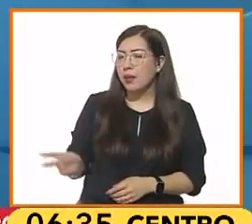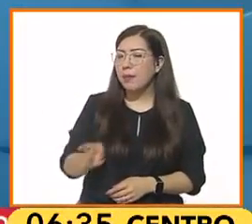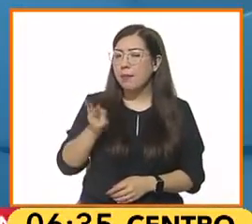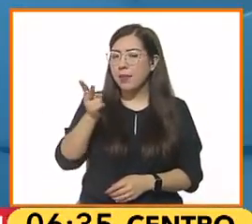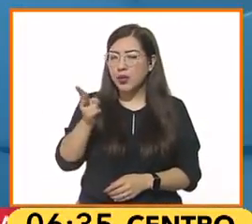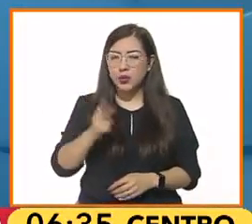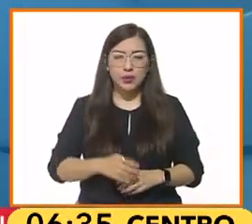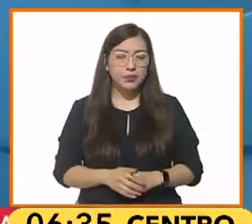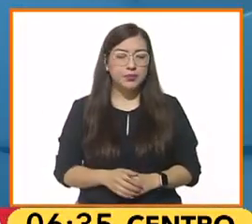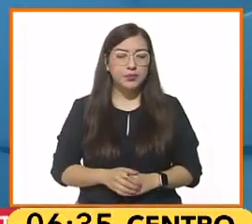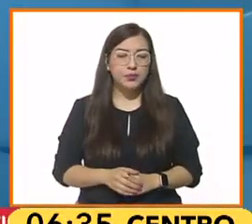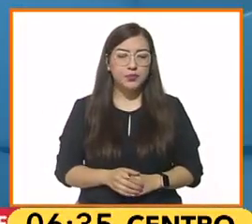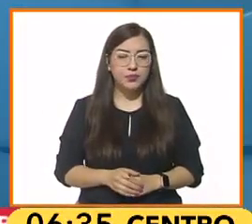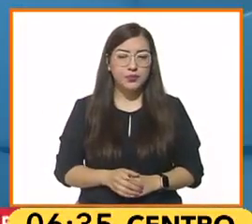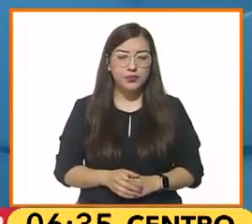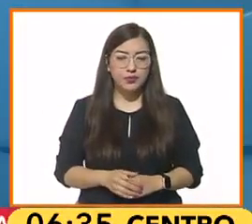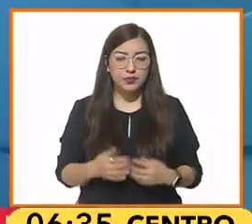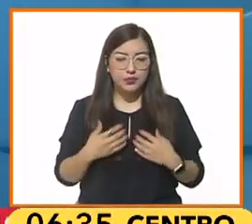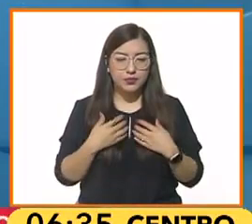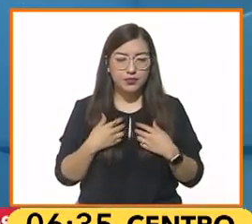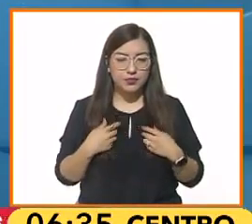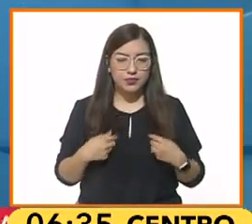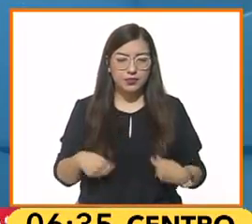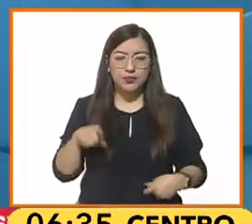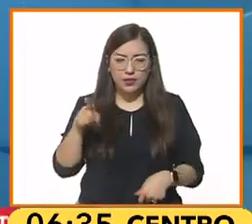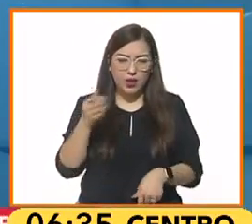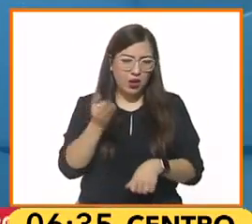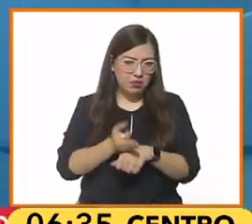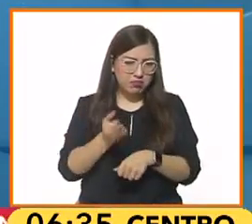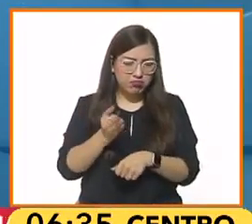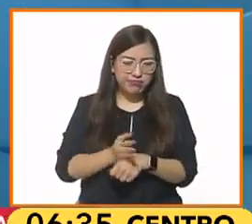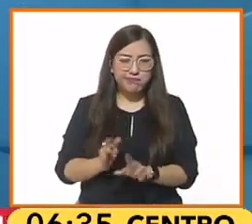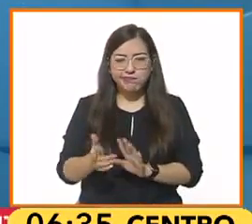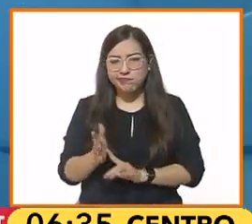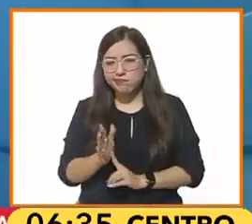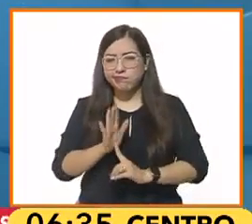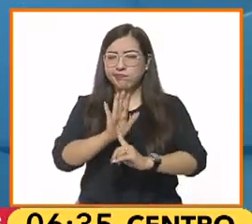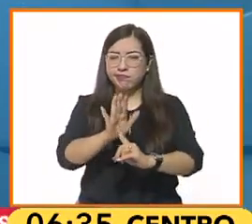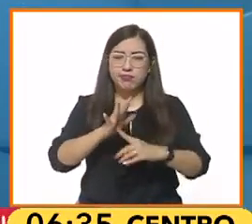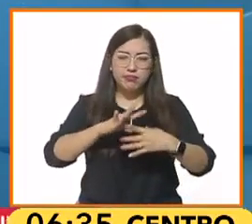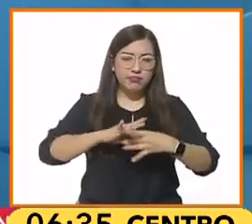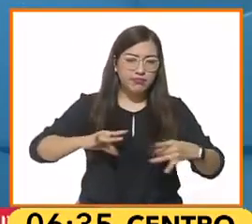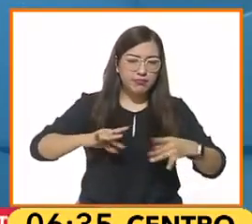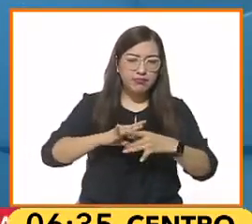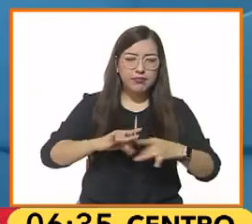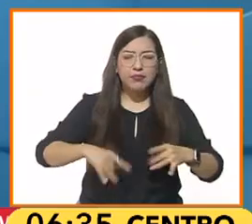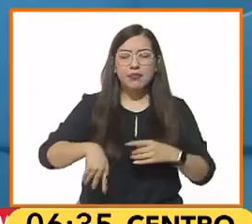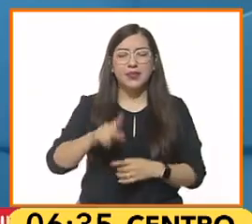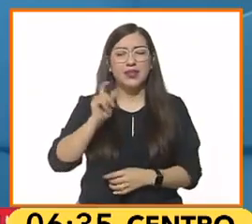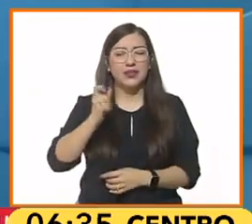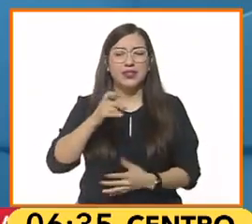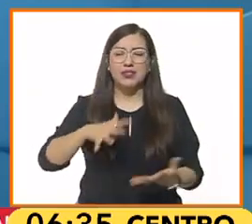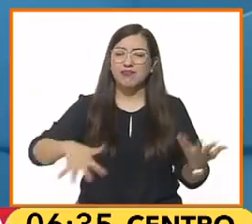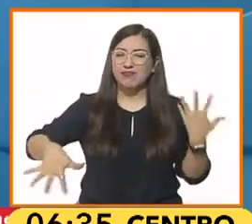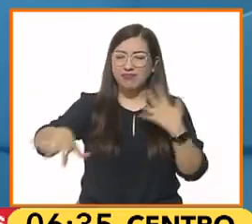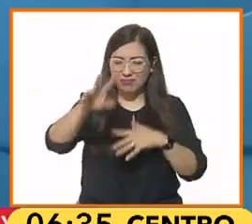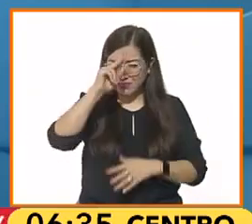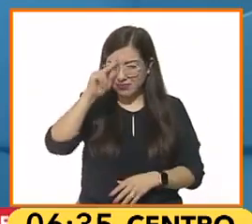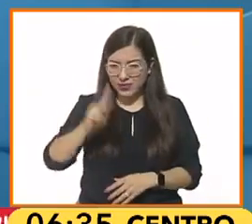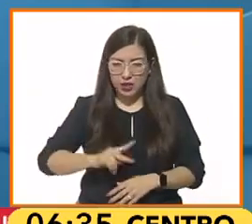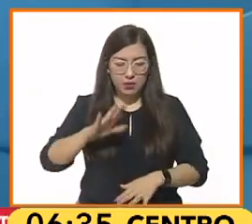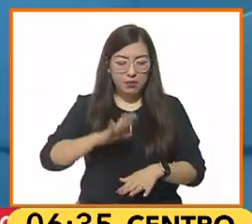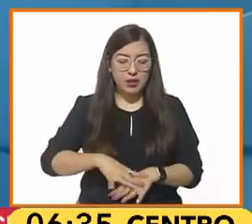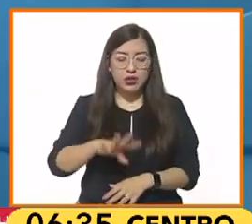un escenario que usted nos describe, pero que de alguna forma se torna como una catástrofe. Más de